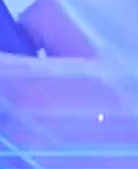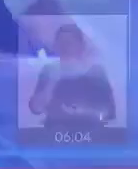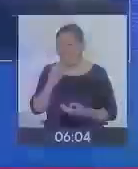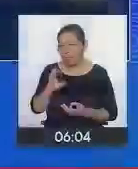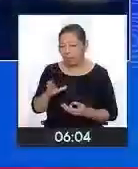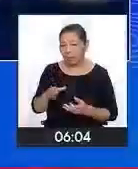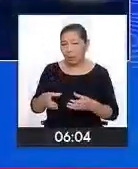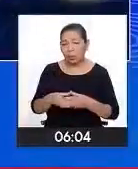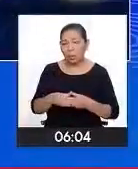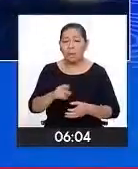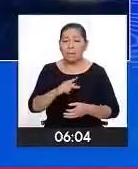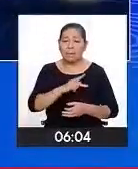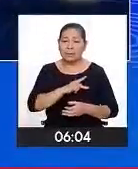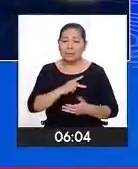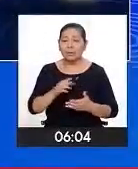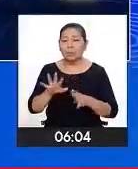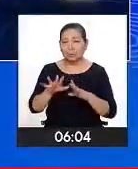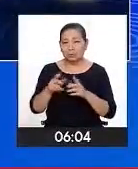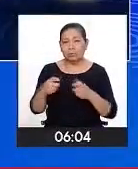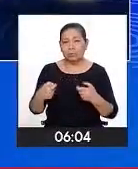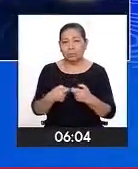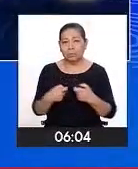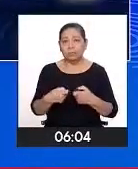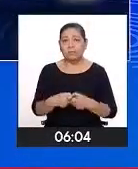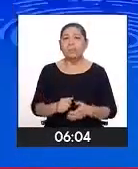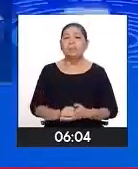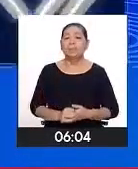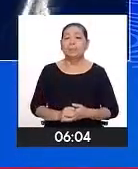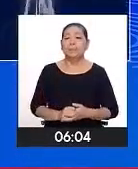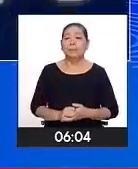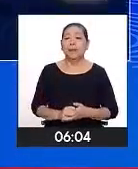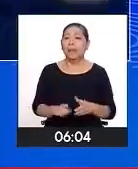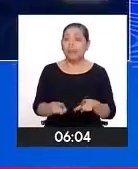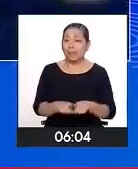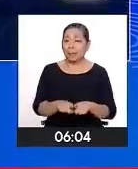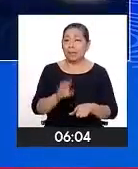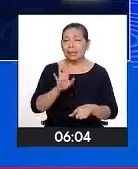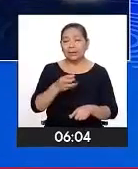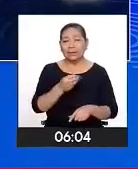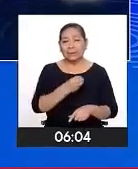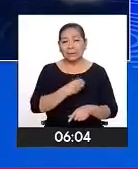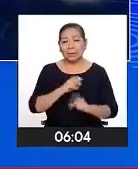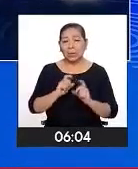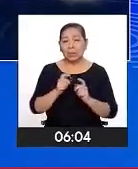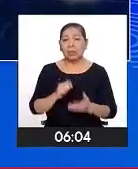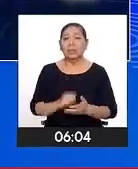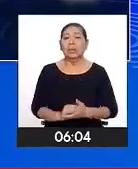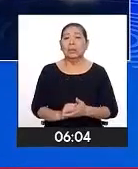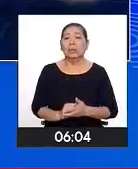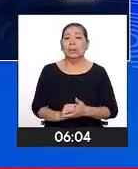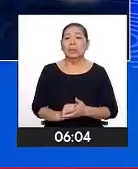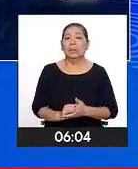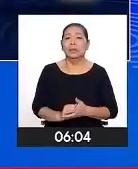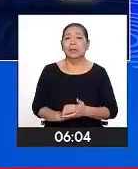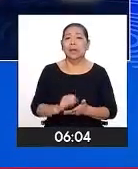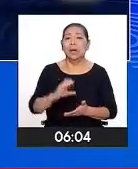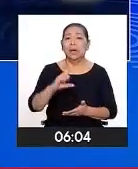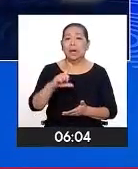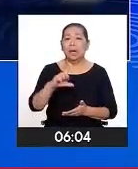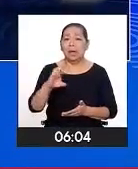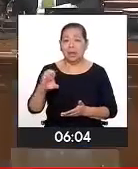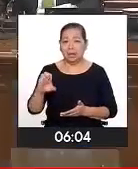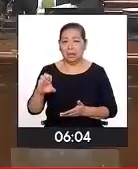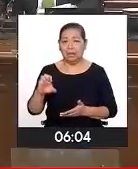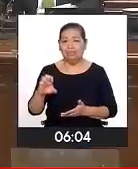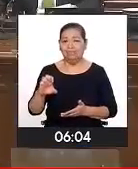el congresista Miguel Torres. O sea, era Torres, Hernando Guerra García, Mackay y yo, los cuatro que